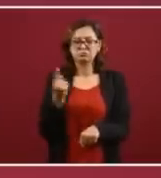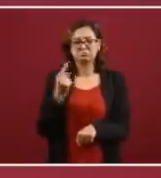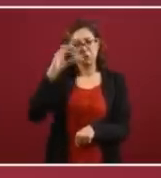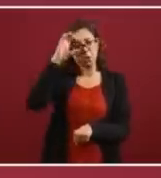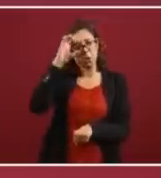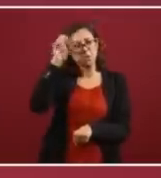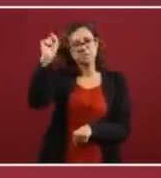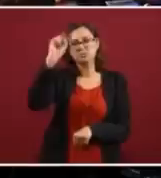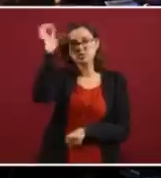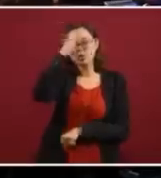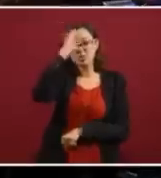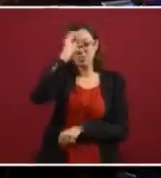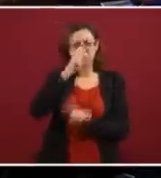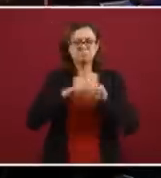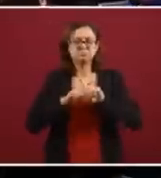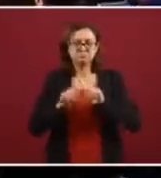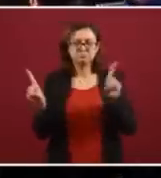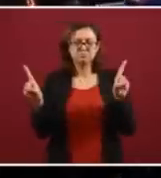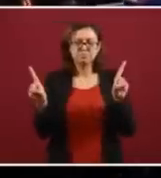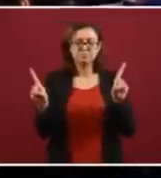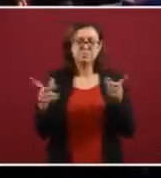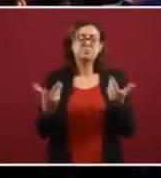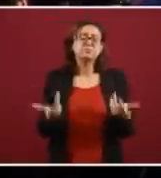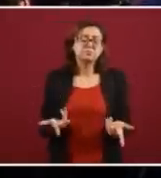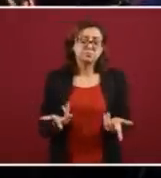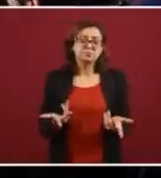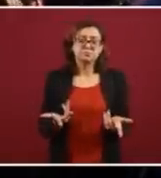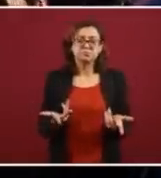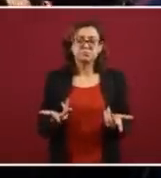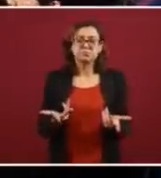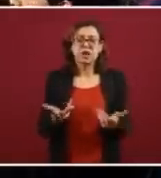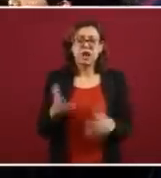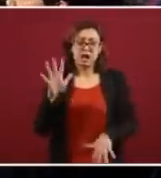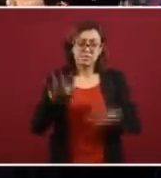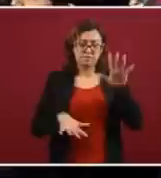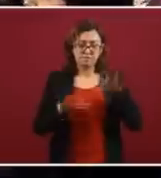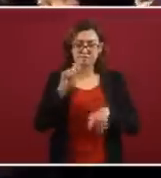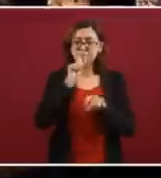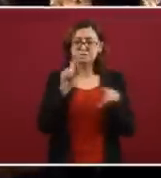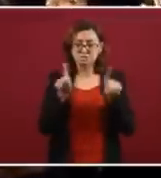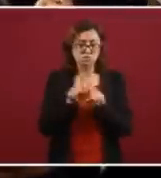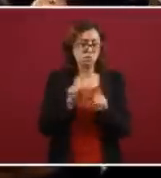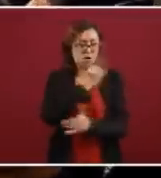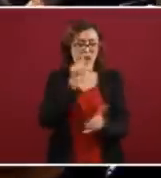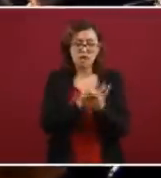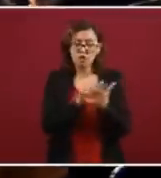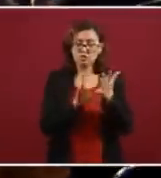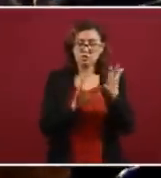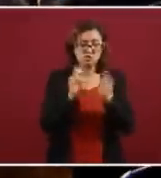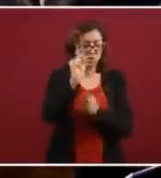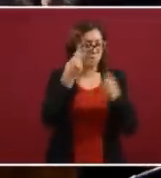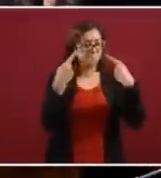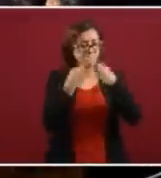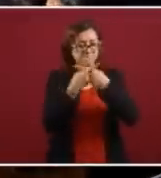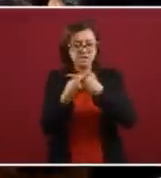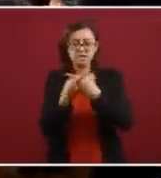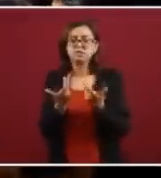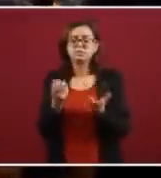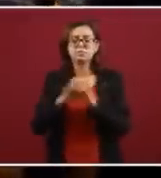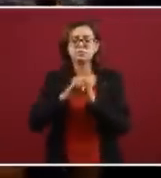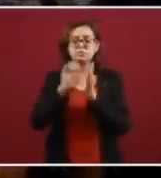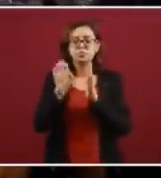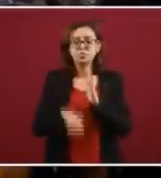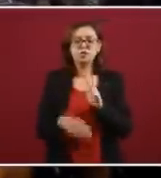concepciones distintas. Incluso hay hasta controversias constitucionales, por ejemplo, en la aplicación